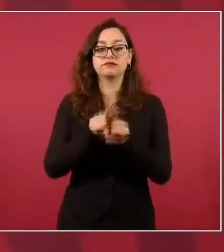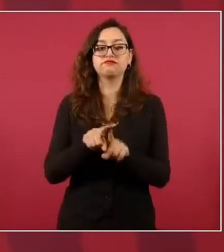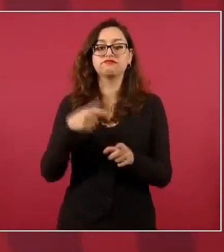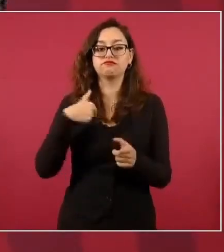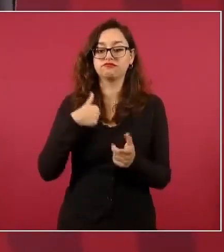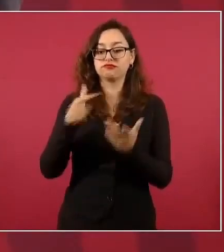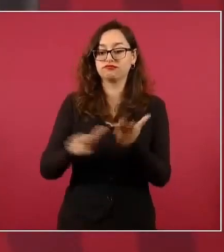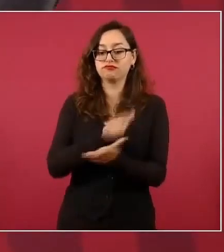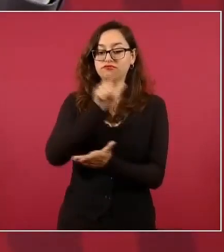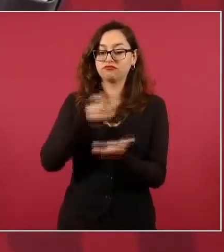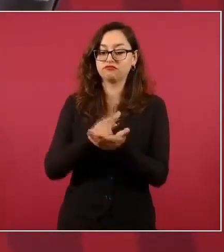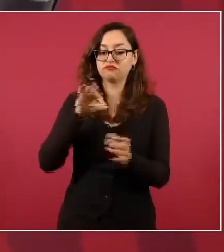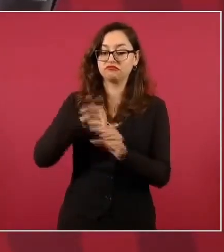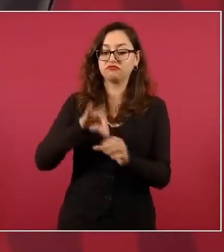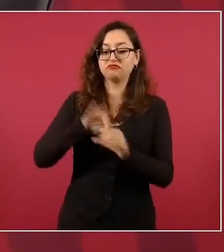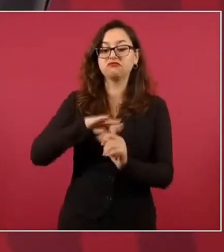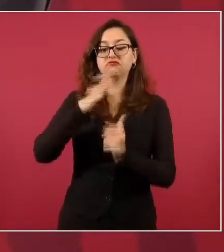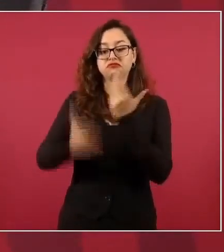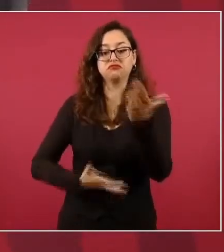podría no